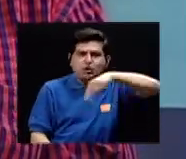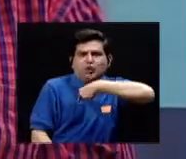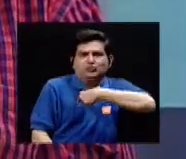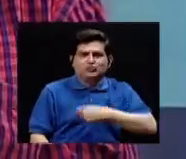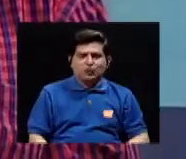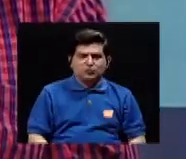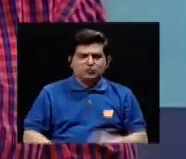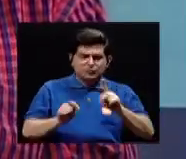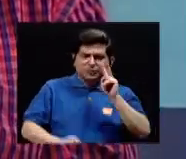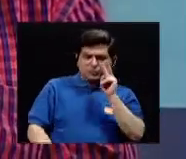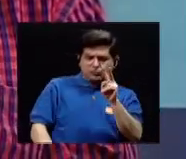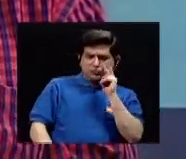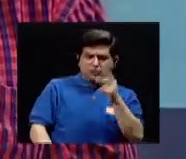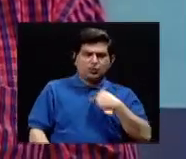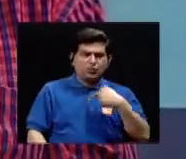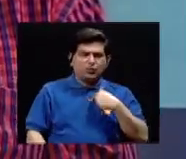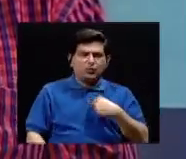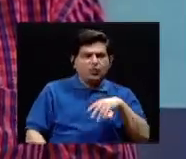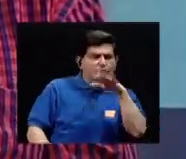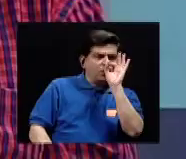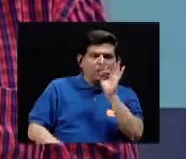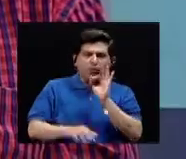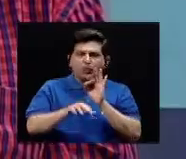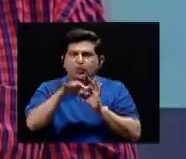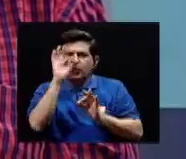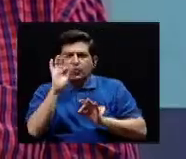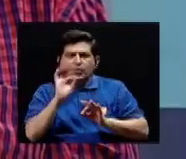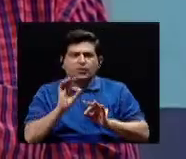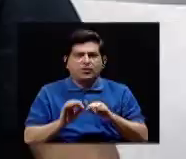nosotros como espectadores, porque uno va descubriendo...